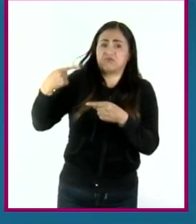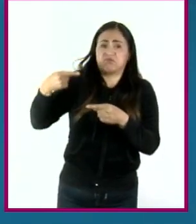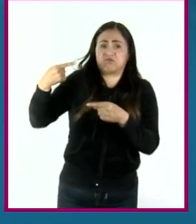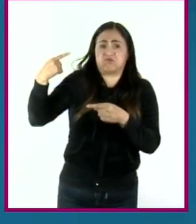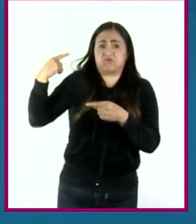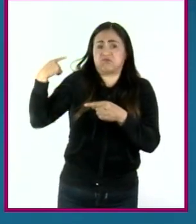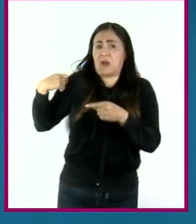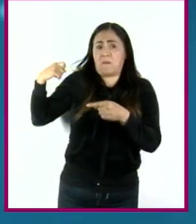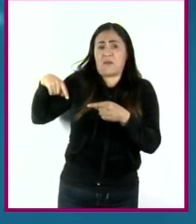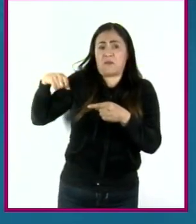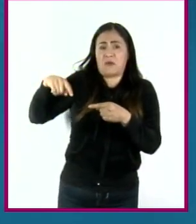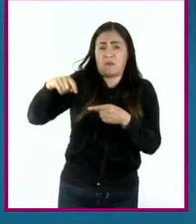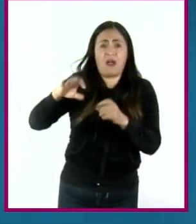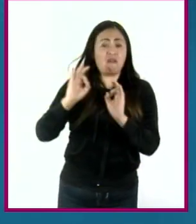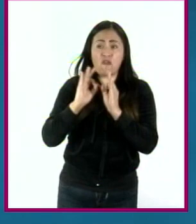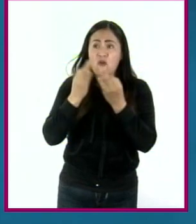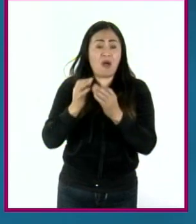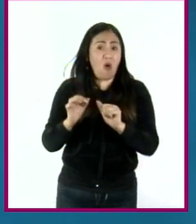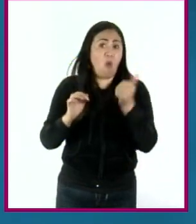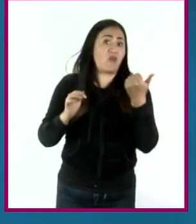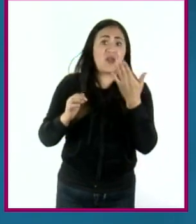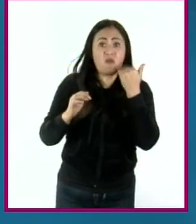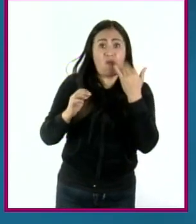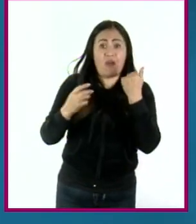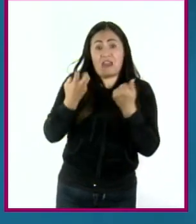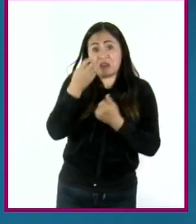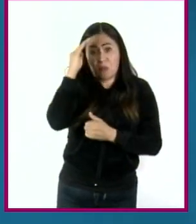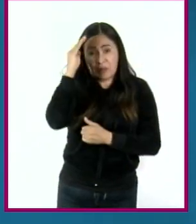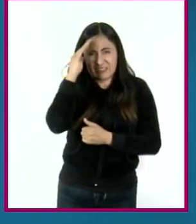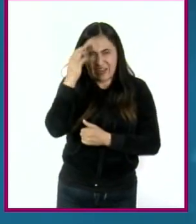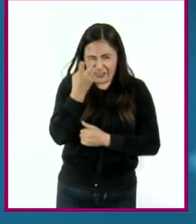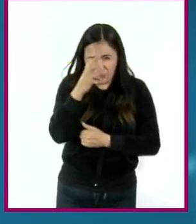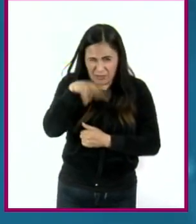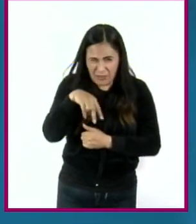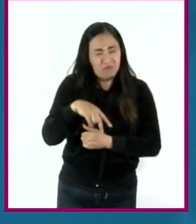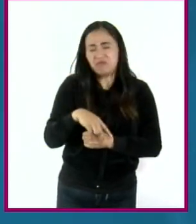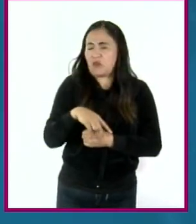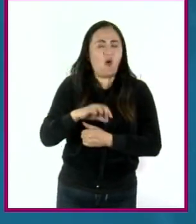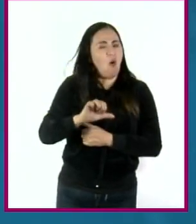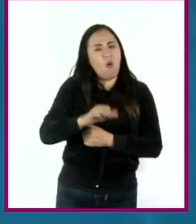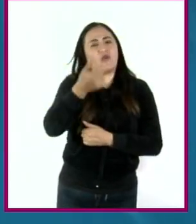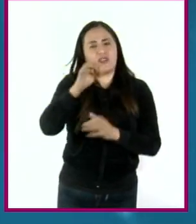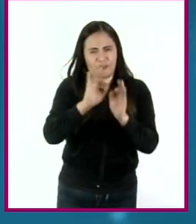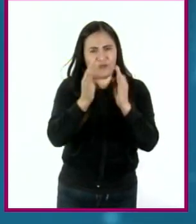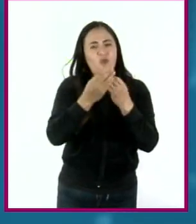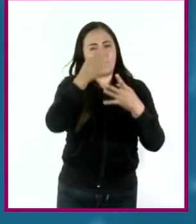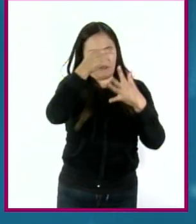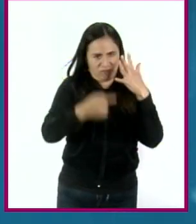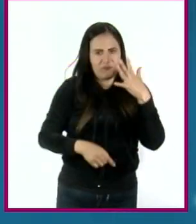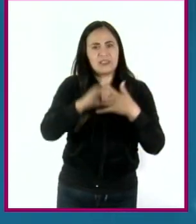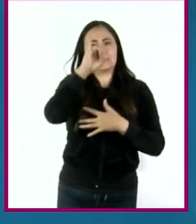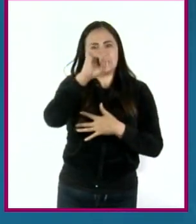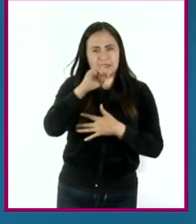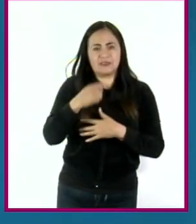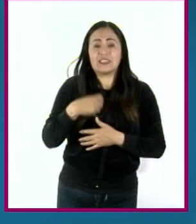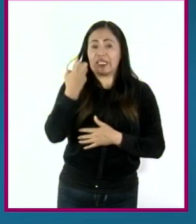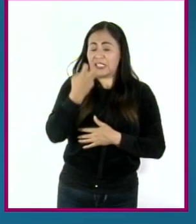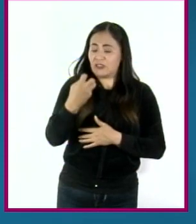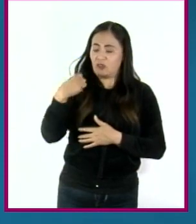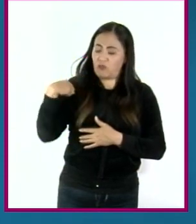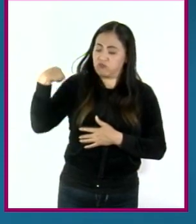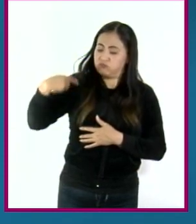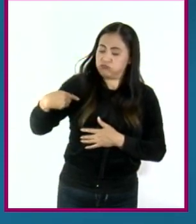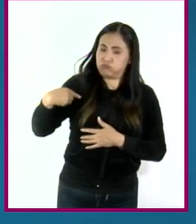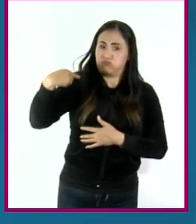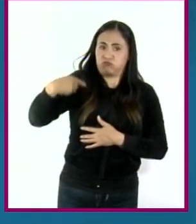que no hay otras maneras, pero sí las hay. Y ese modo de aprender y por tanto de enseñar, que se ha replicado por cientos de años,